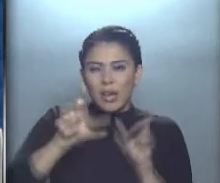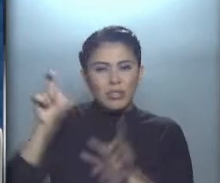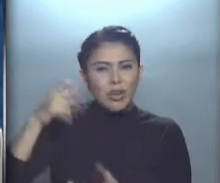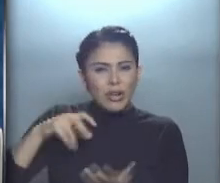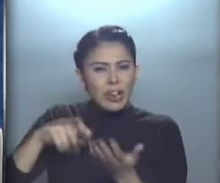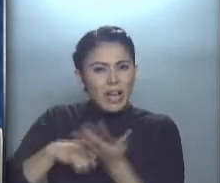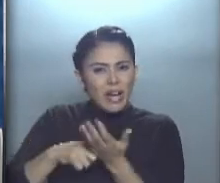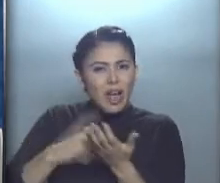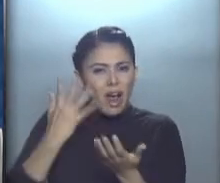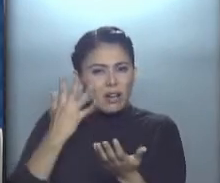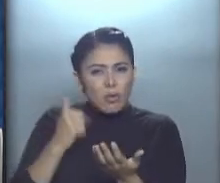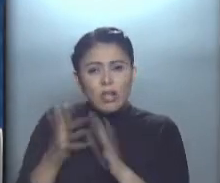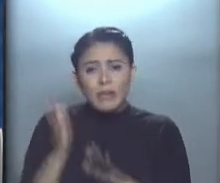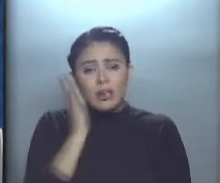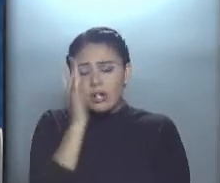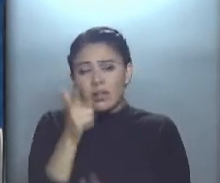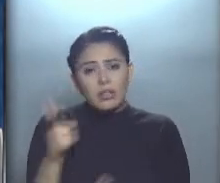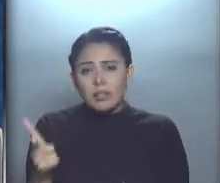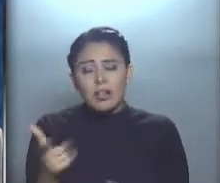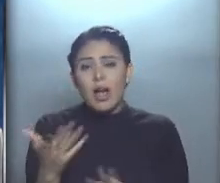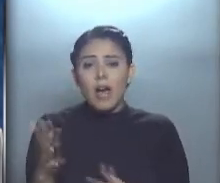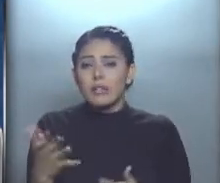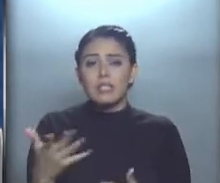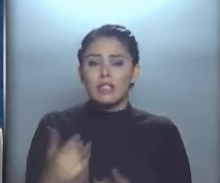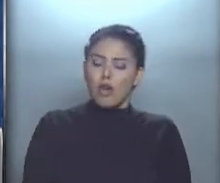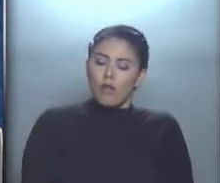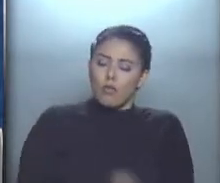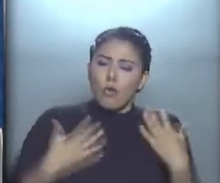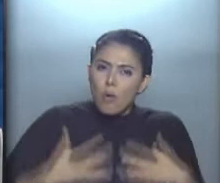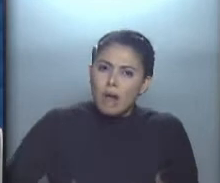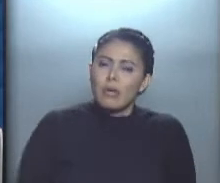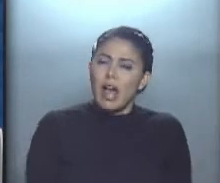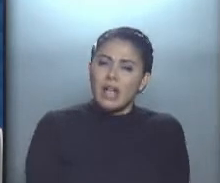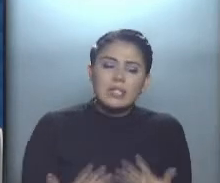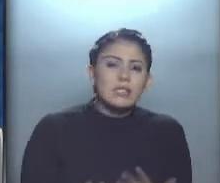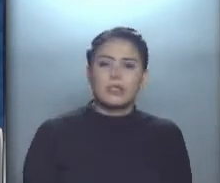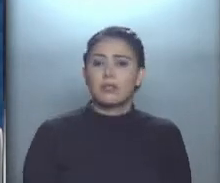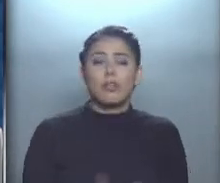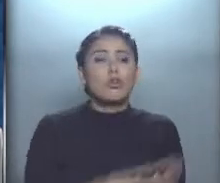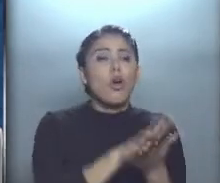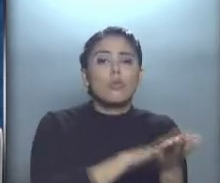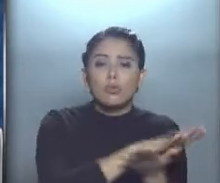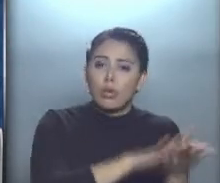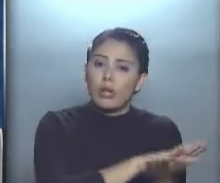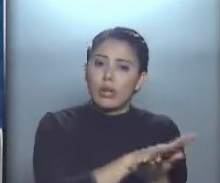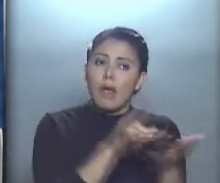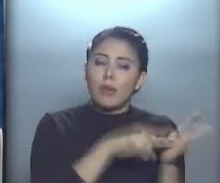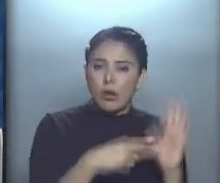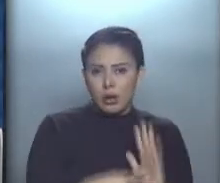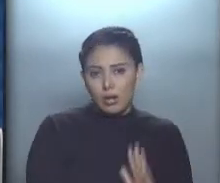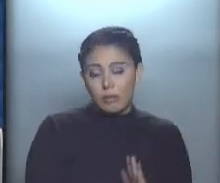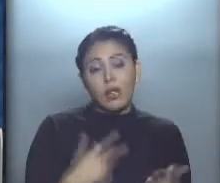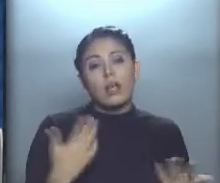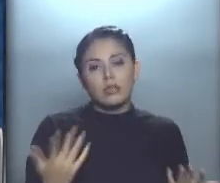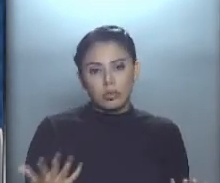carne y hueso que muchas veces no han dormido, que han tenido un esfuerzo físico sobrehumano para resolver y atender las demandas. Por